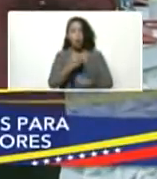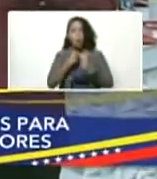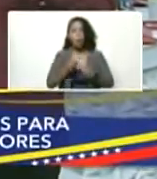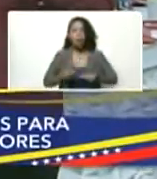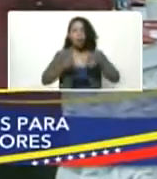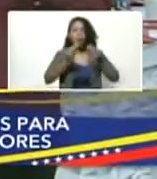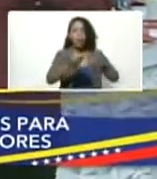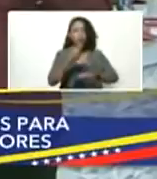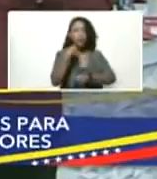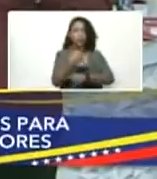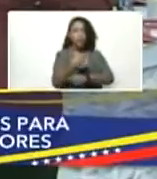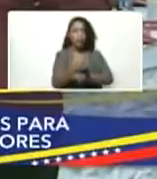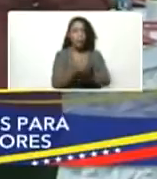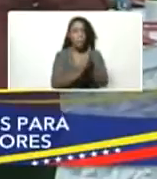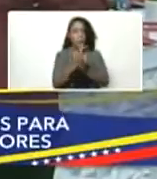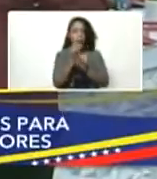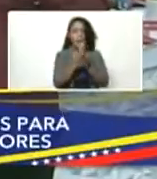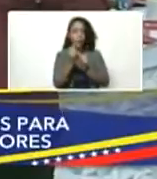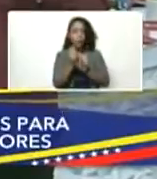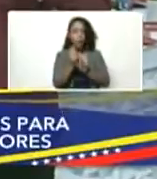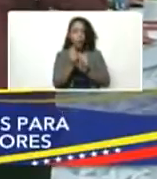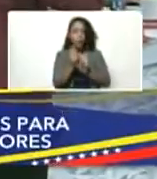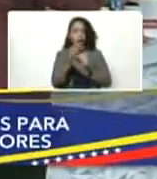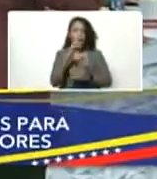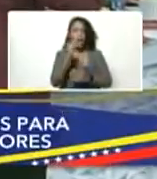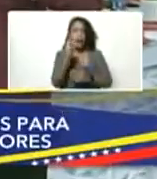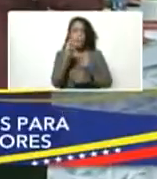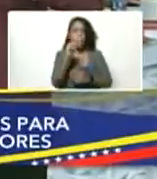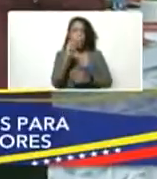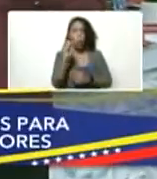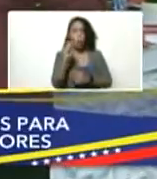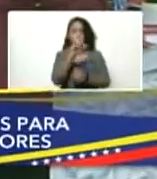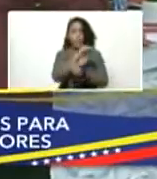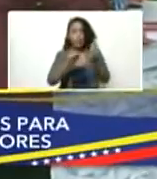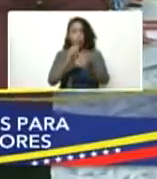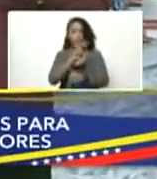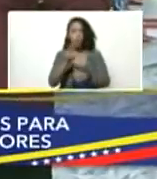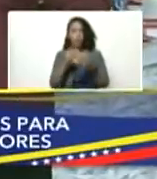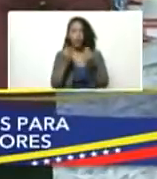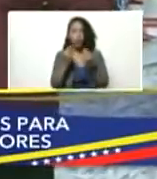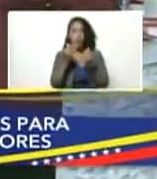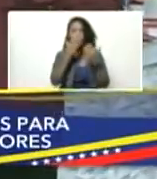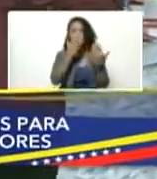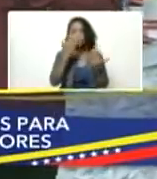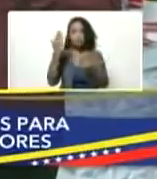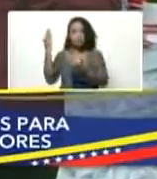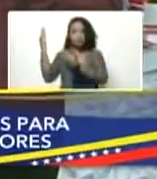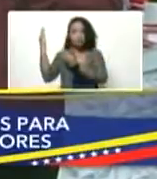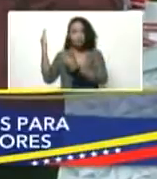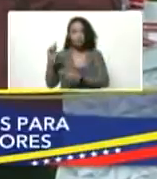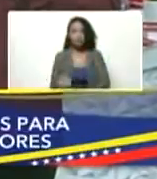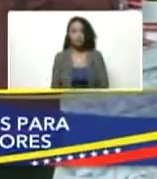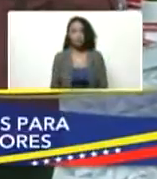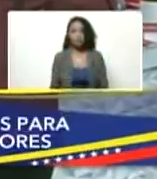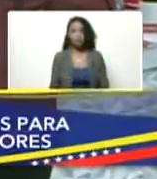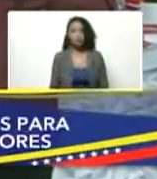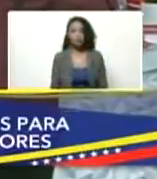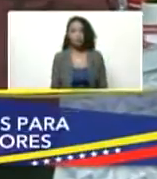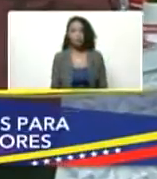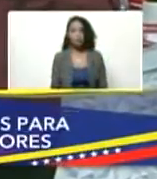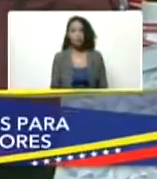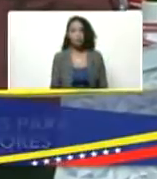de financiamiento a emprendedores. Ramón Maniglia, viceministro de Economía, adelante.